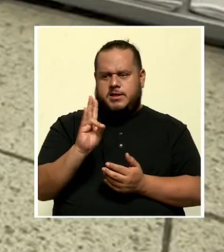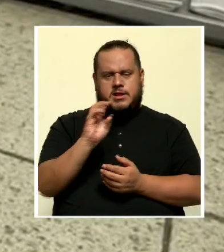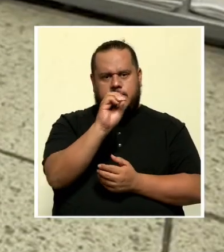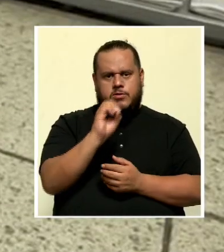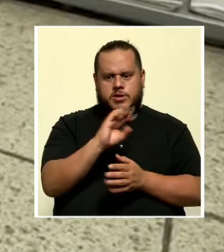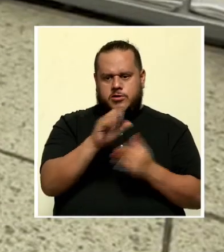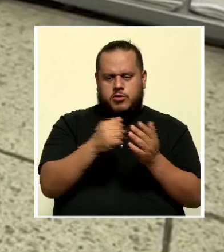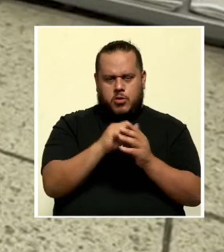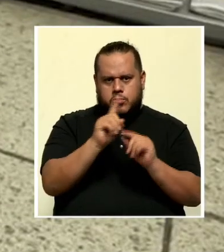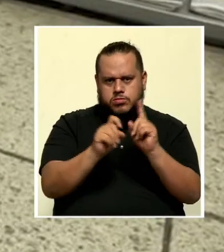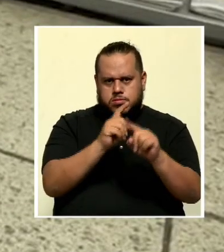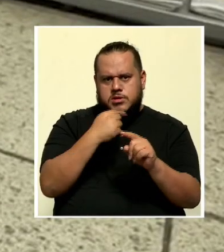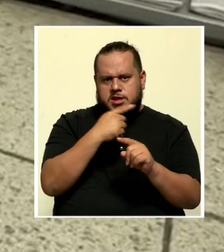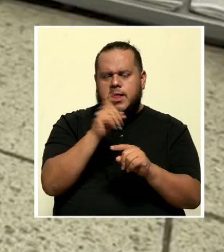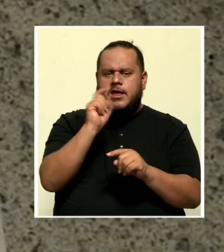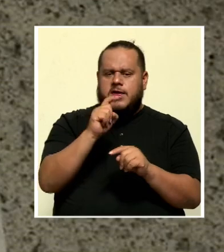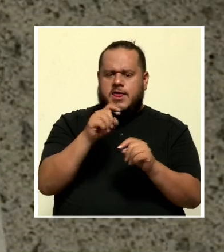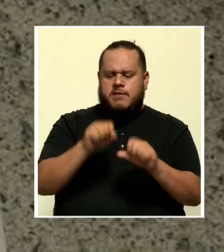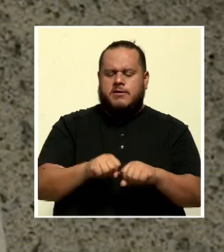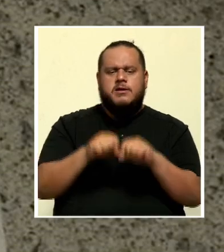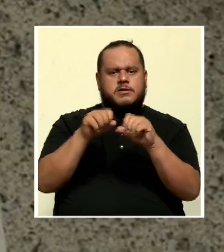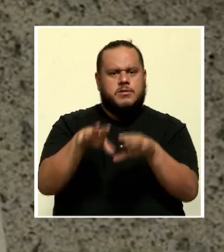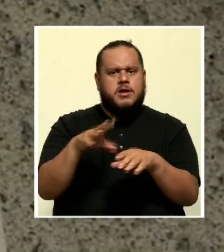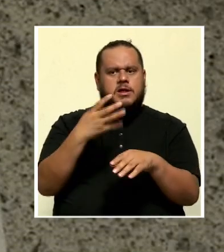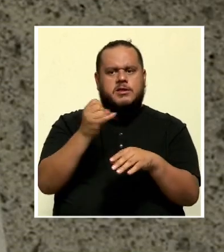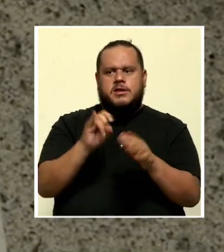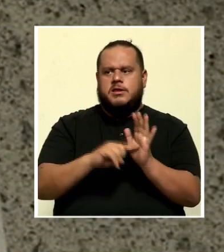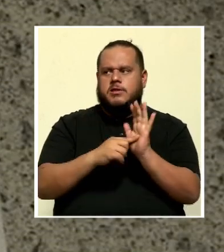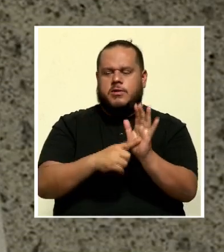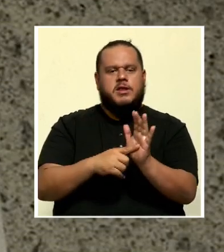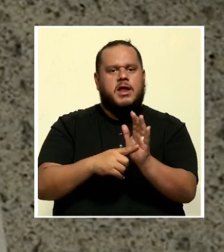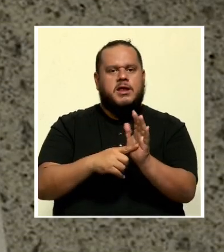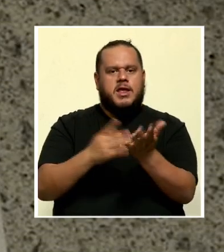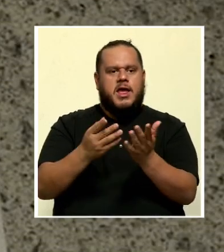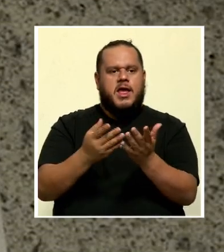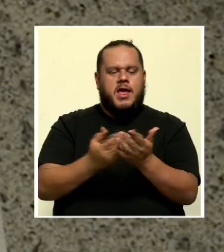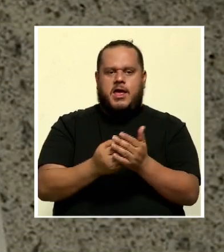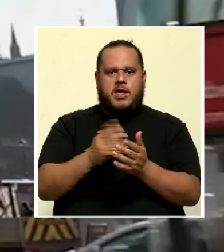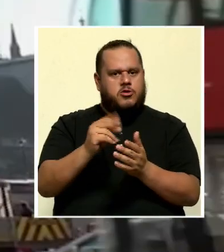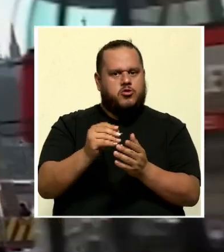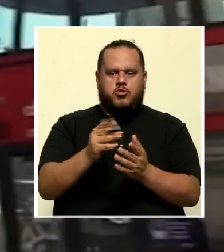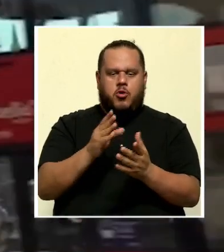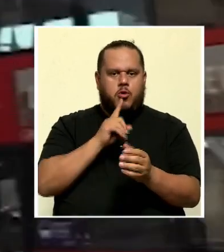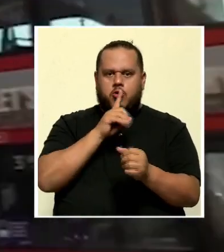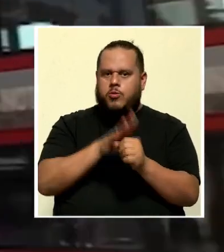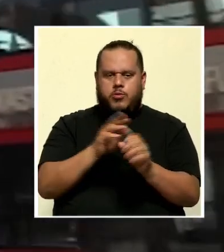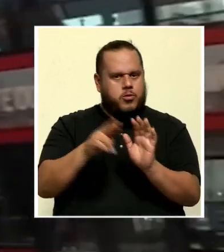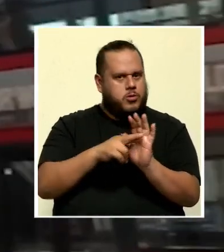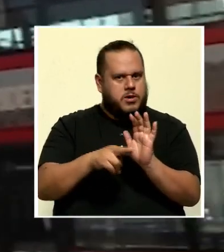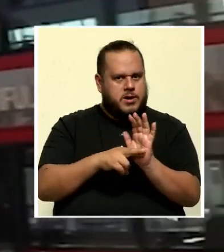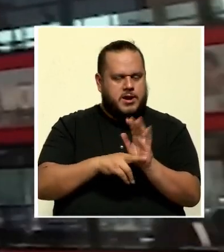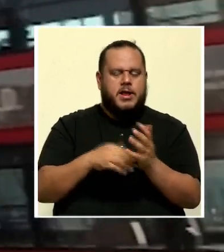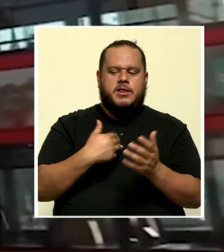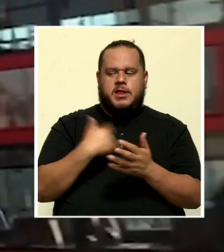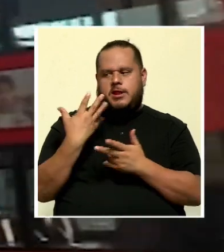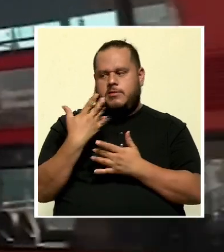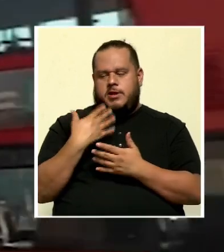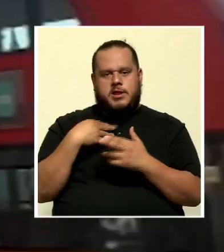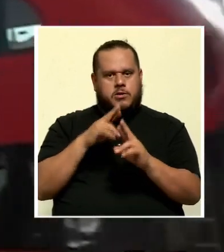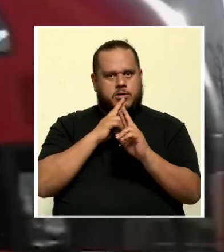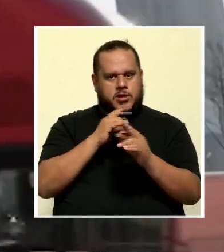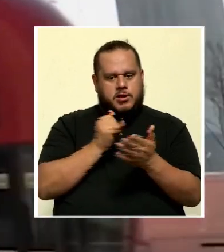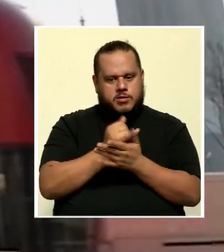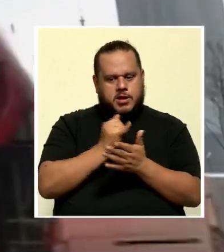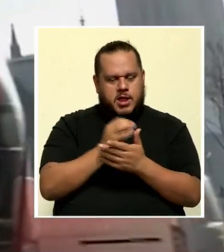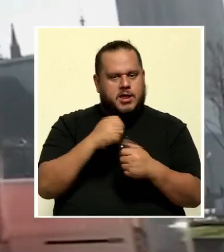los encuestados dice que debería de renunciar si se demuestra que violó las reglas. Johnson parece tener la esperanza de que los resultados de la investigación que realiza